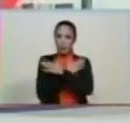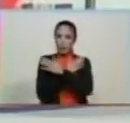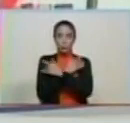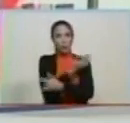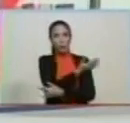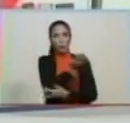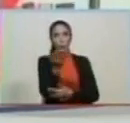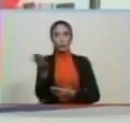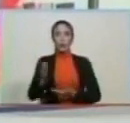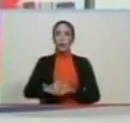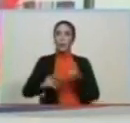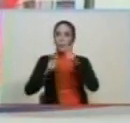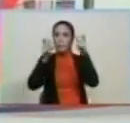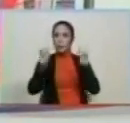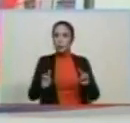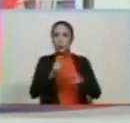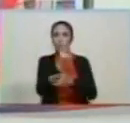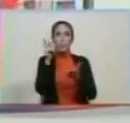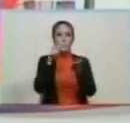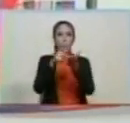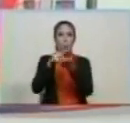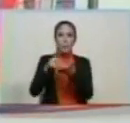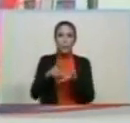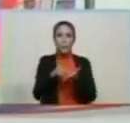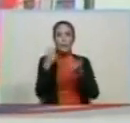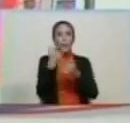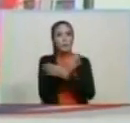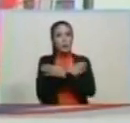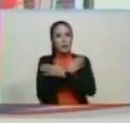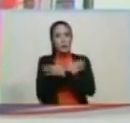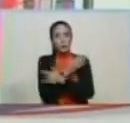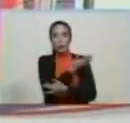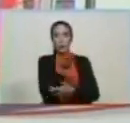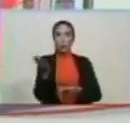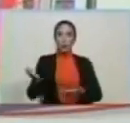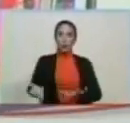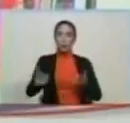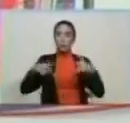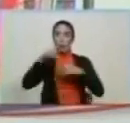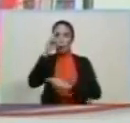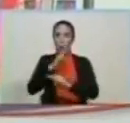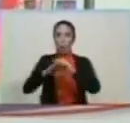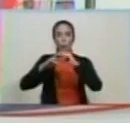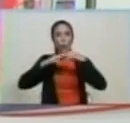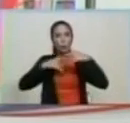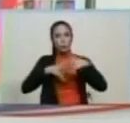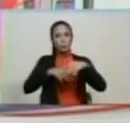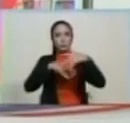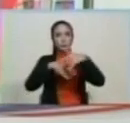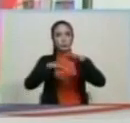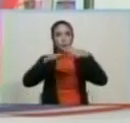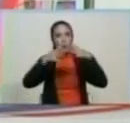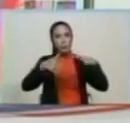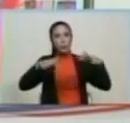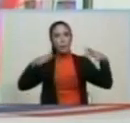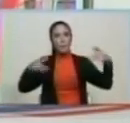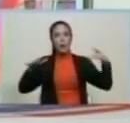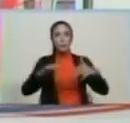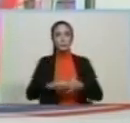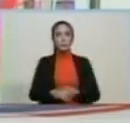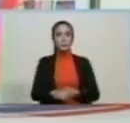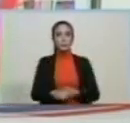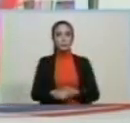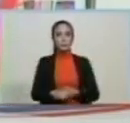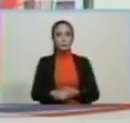a todo el personal que ha participado en este imponente desfile